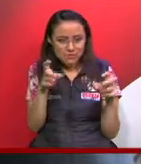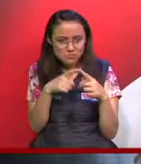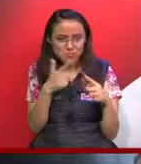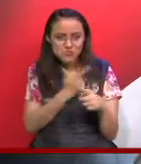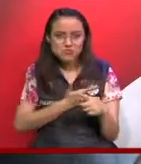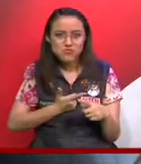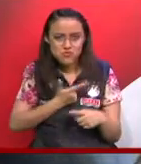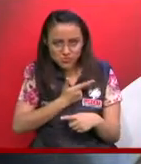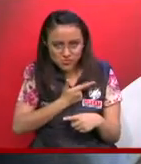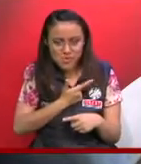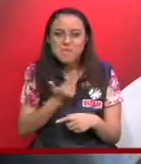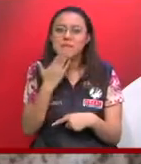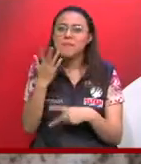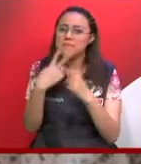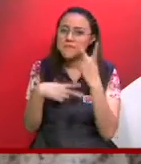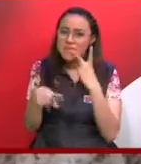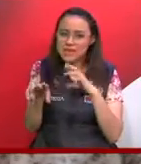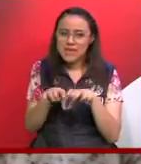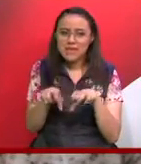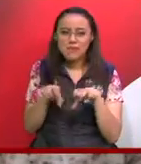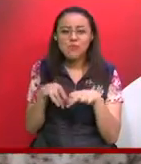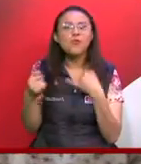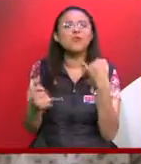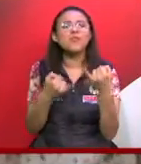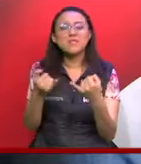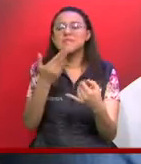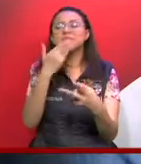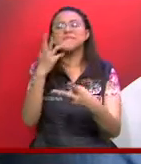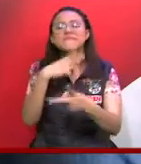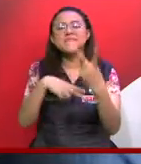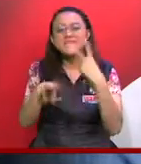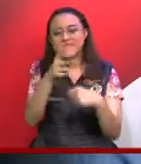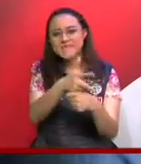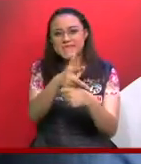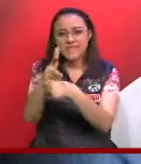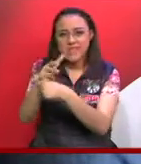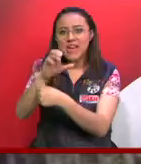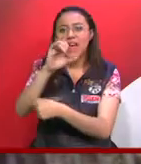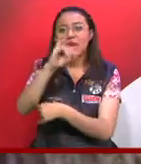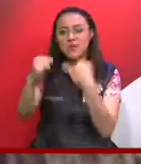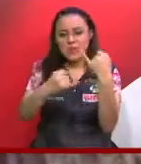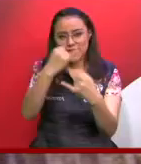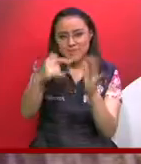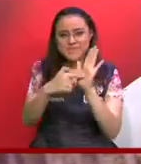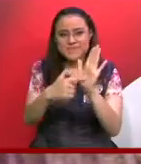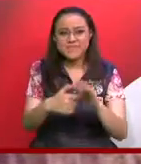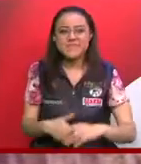Bienvenidos al equipo Juguetón, con imágenes de Claudia Kigua, Juguetón.